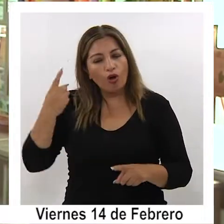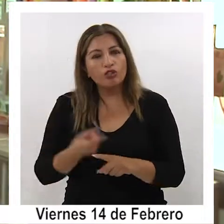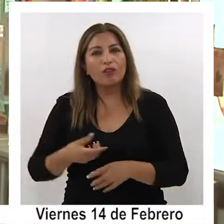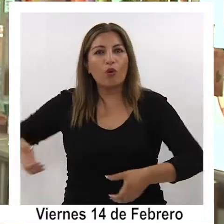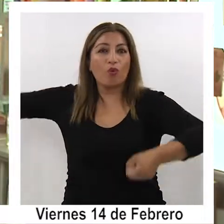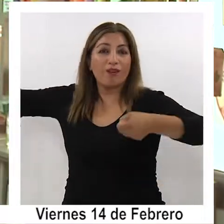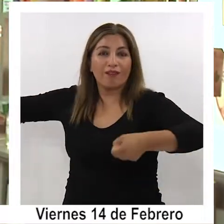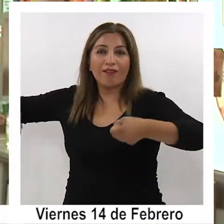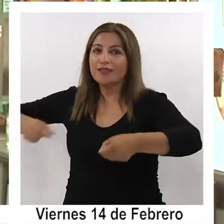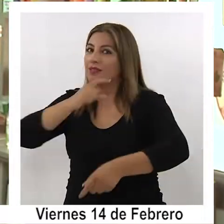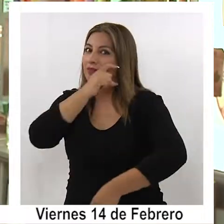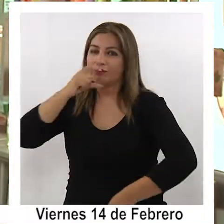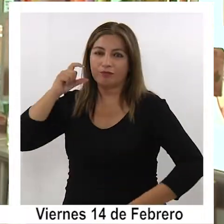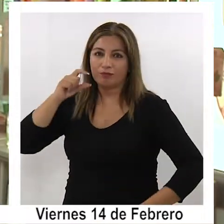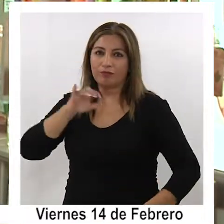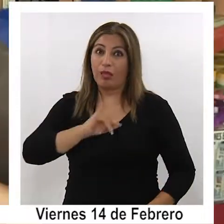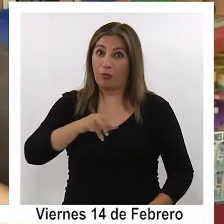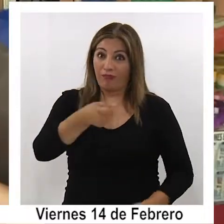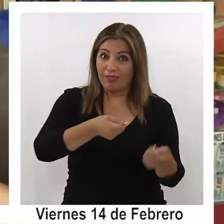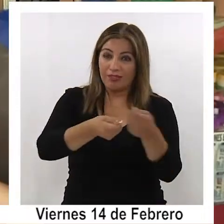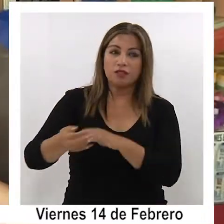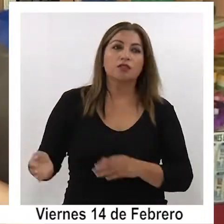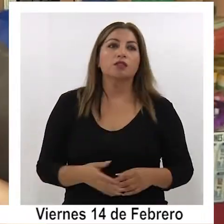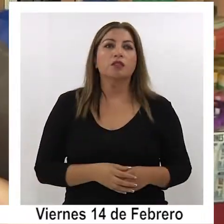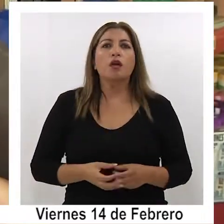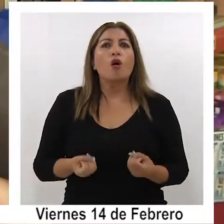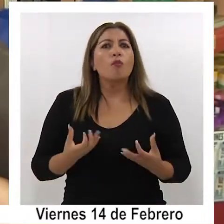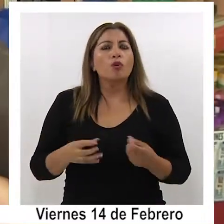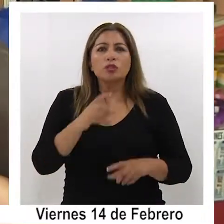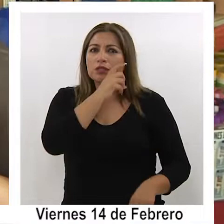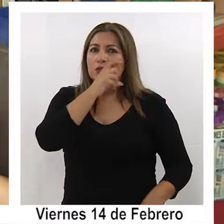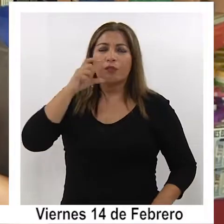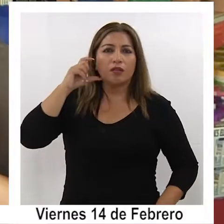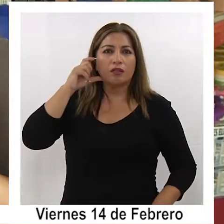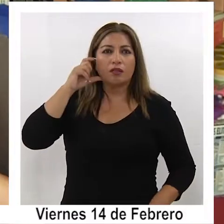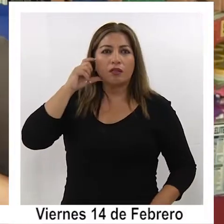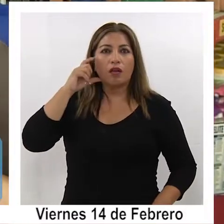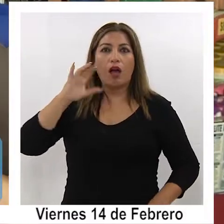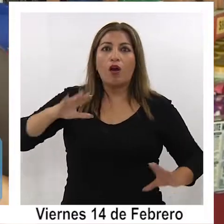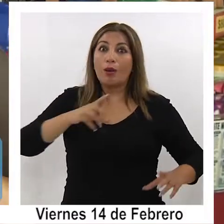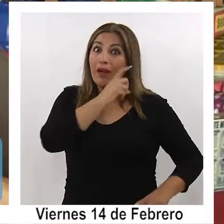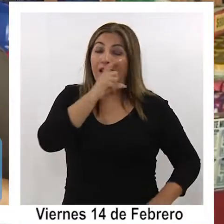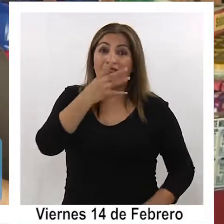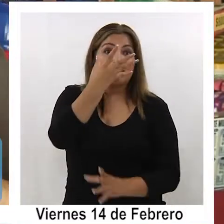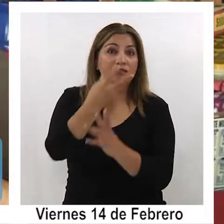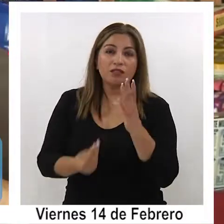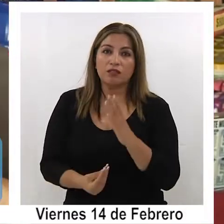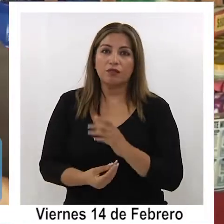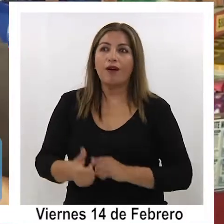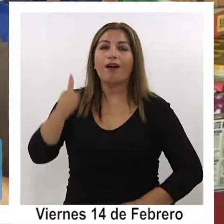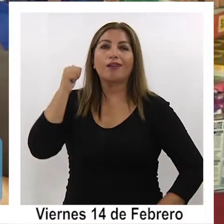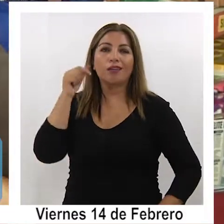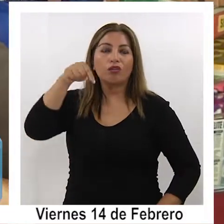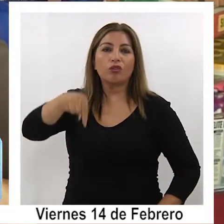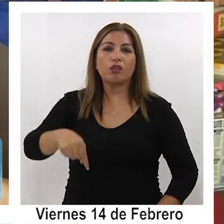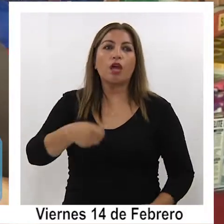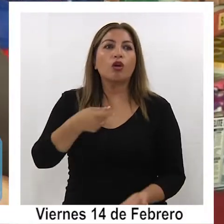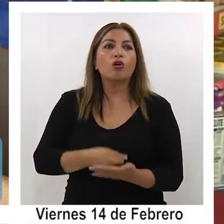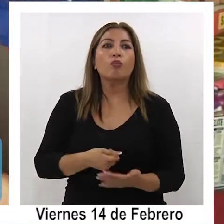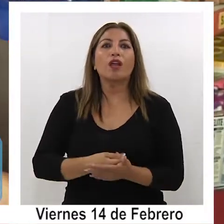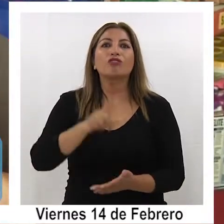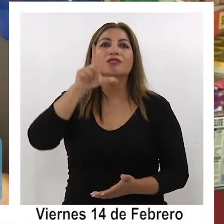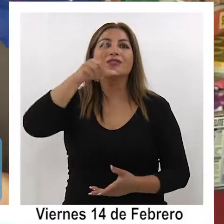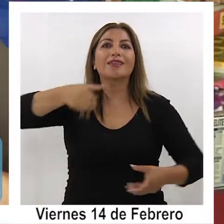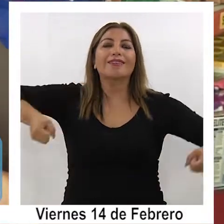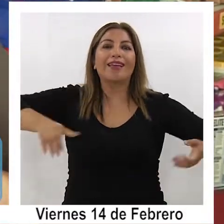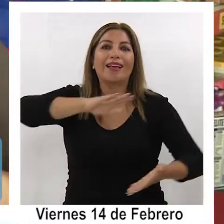una cajita con mascarillas. Muchas mascarillas, de hecho ya ahora se nos agotaron, porque el día de ayer y hoy día nos compraron 7 cajas